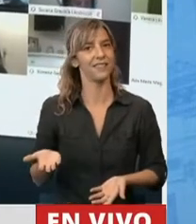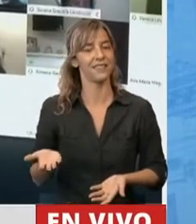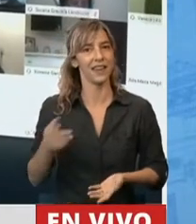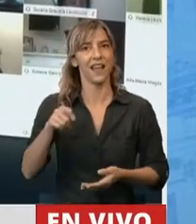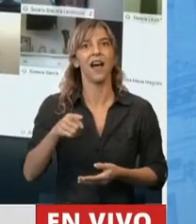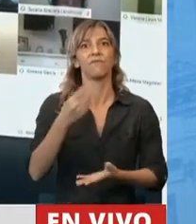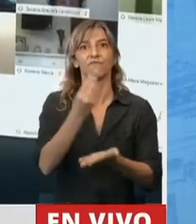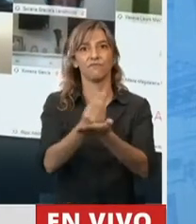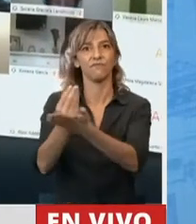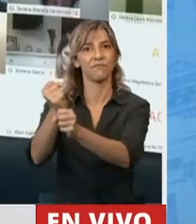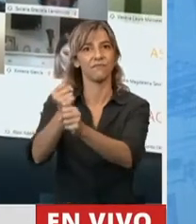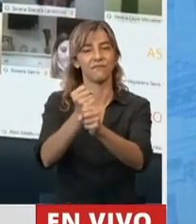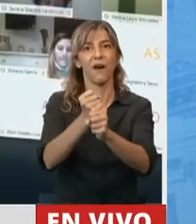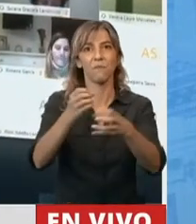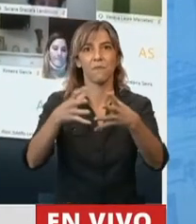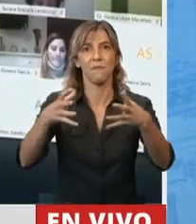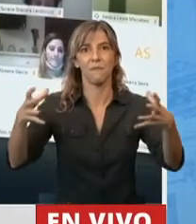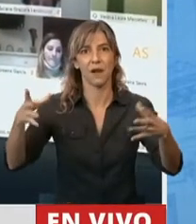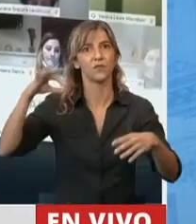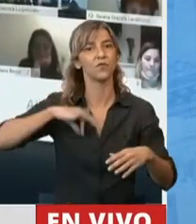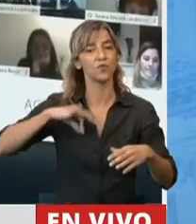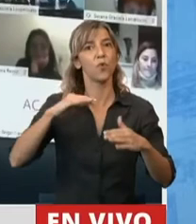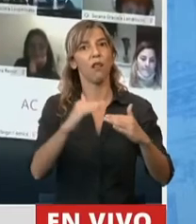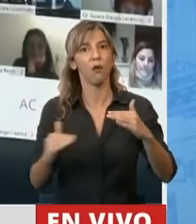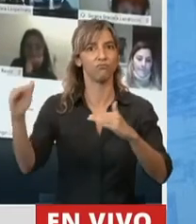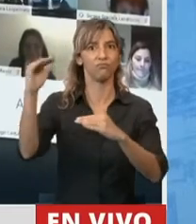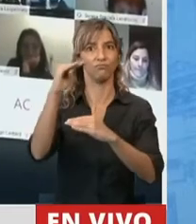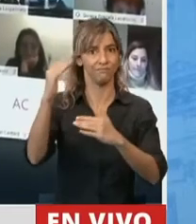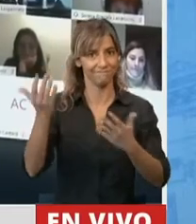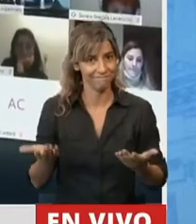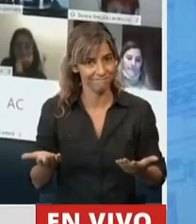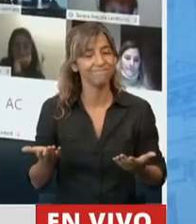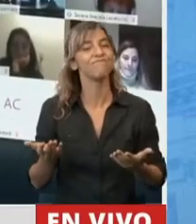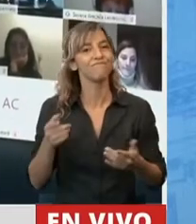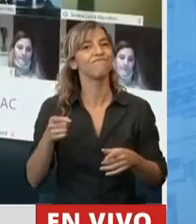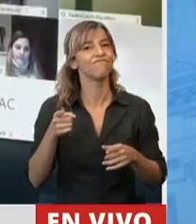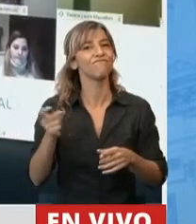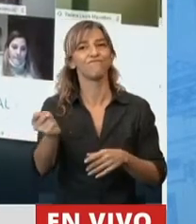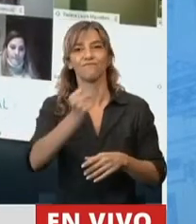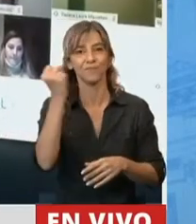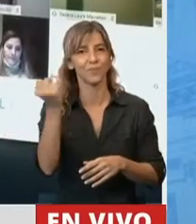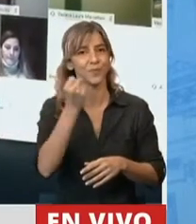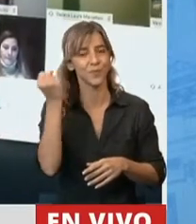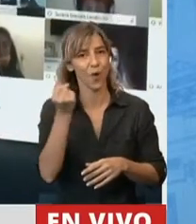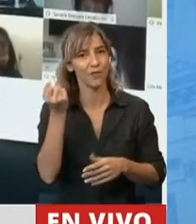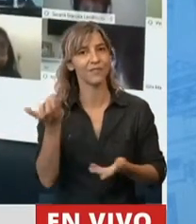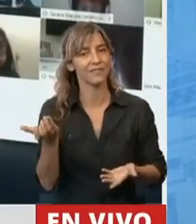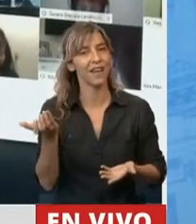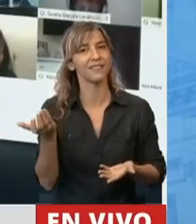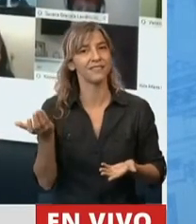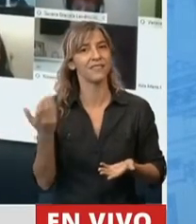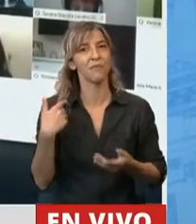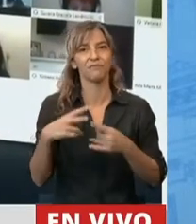de empleo y brindan salarios más altos que el promedio. Y ello porque se valen de nuestro recurso más valioso, de